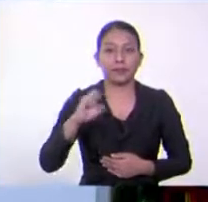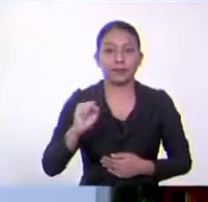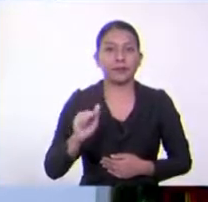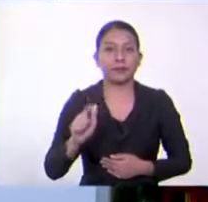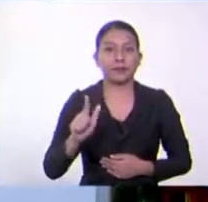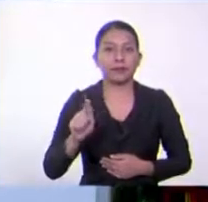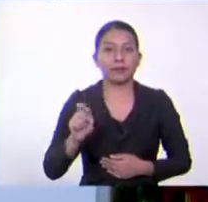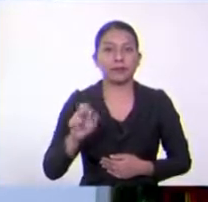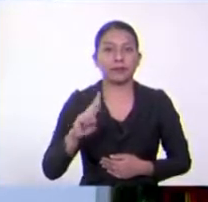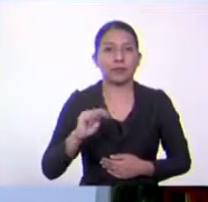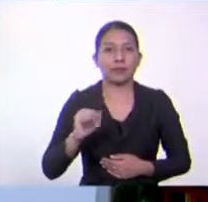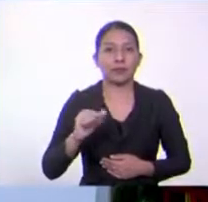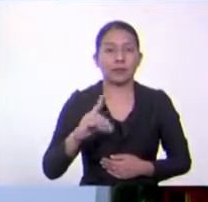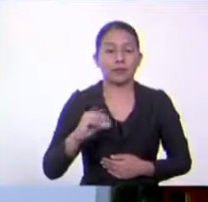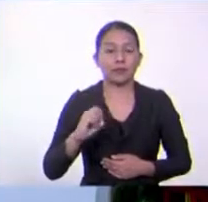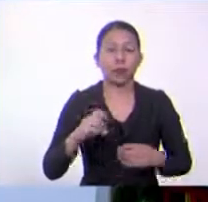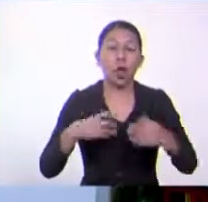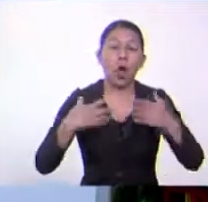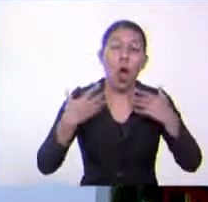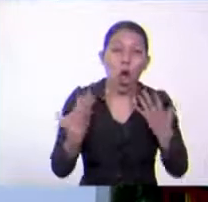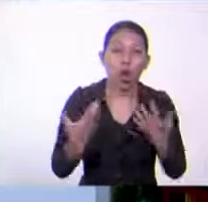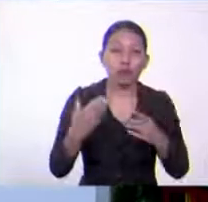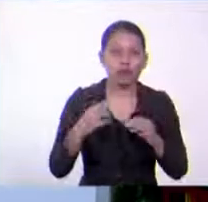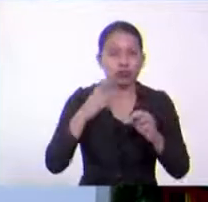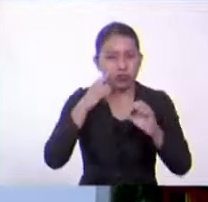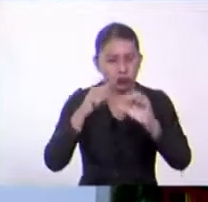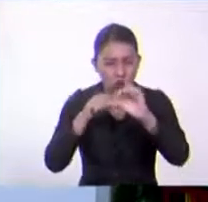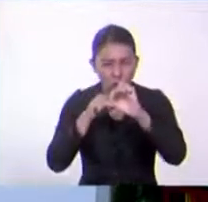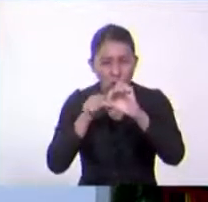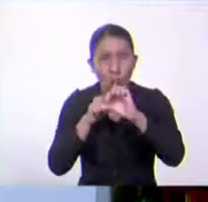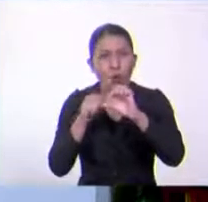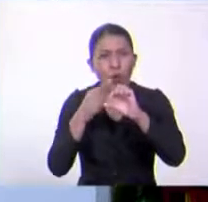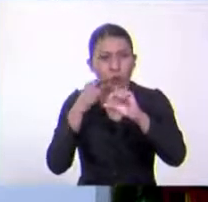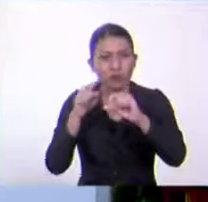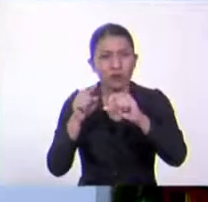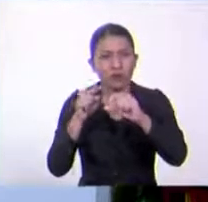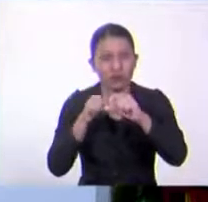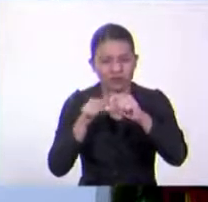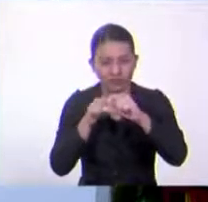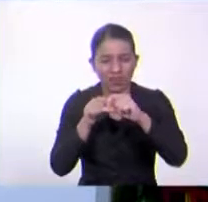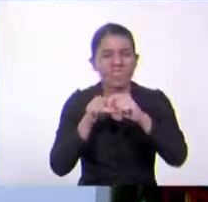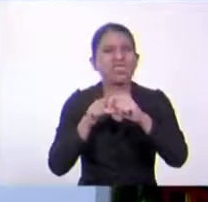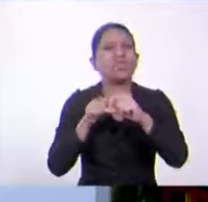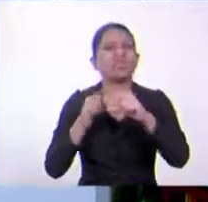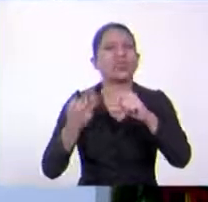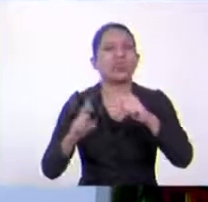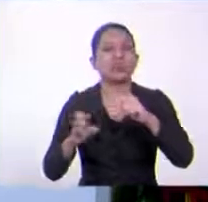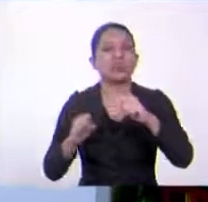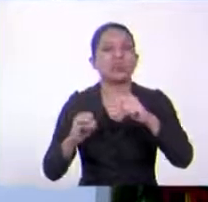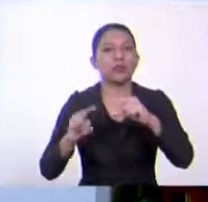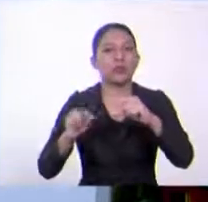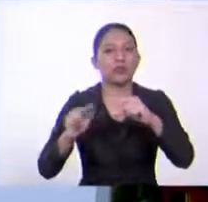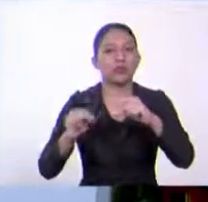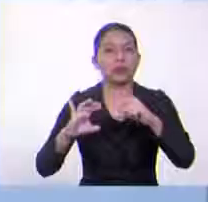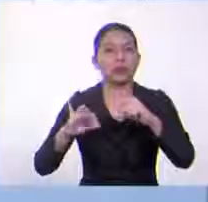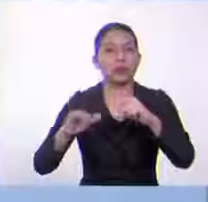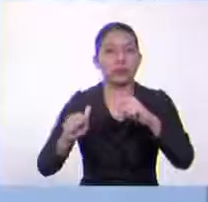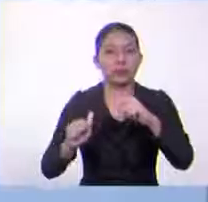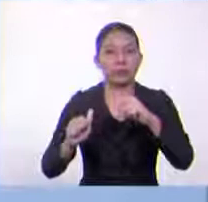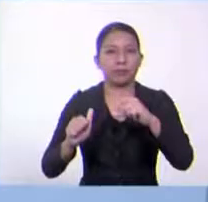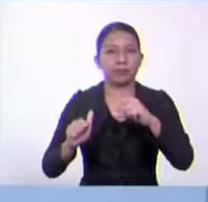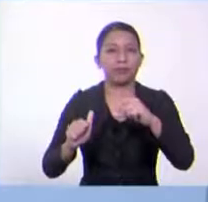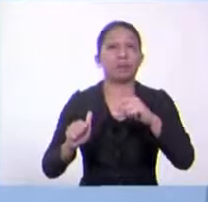como también con un círculo en el centro, que eso lo que me indica es la resonancia del anillo. Muy